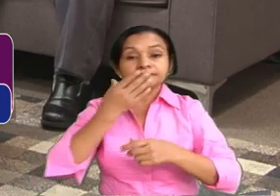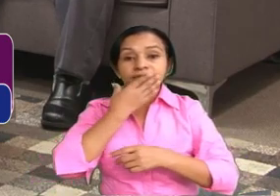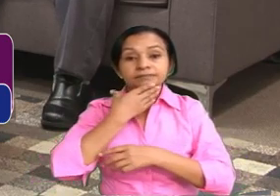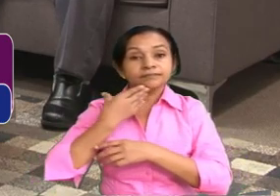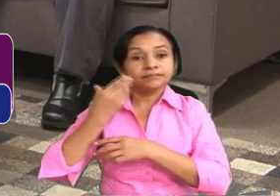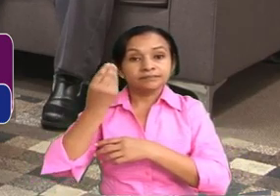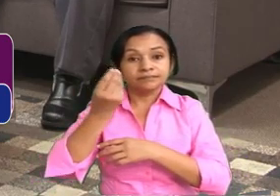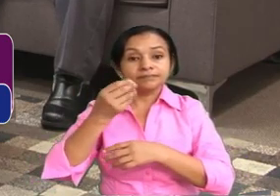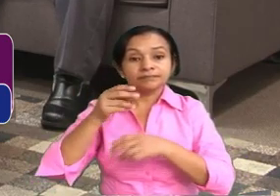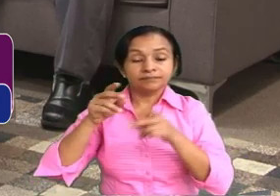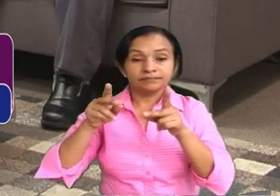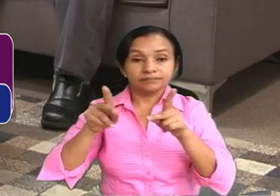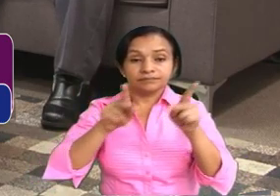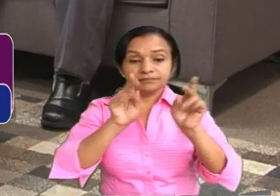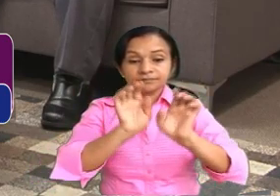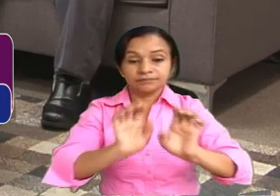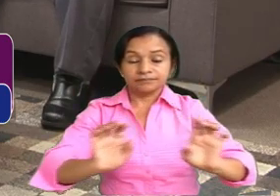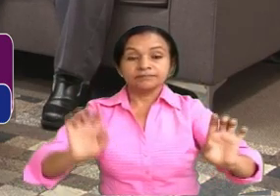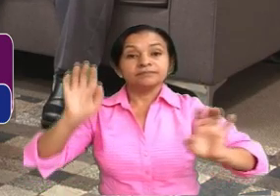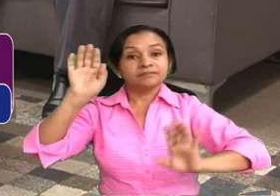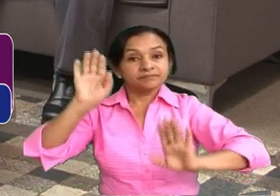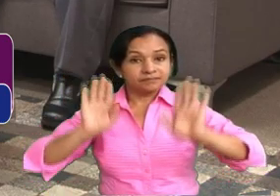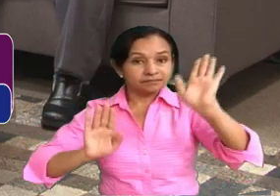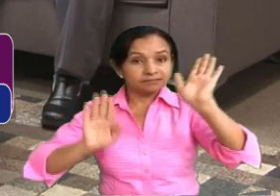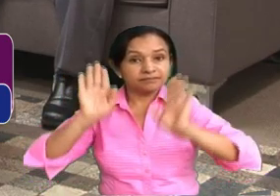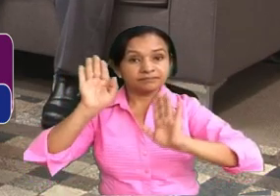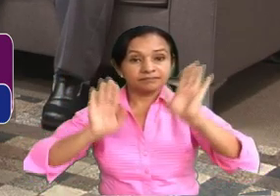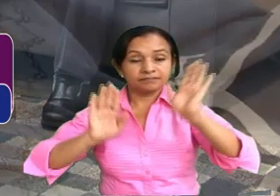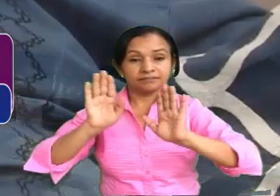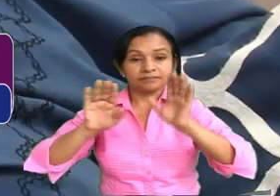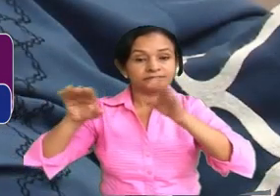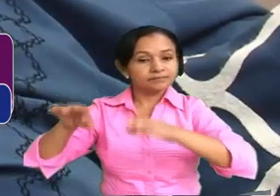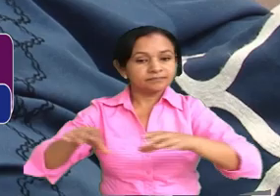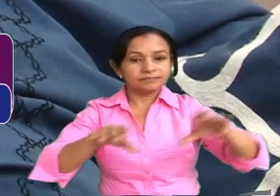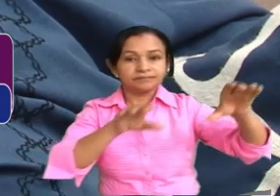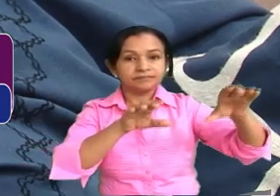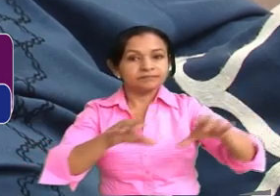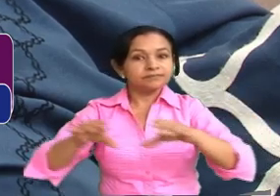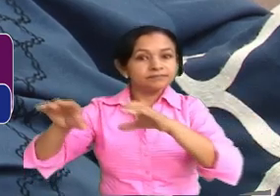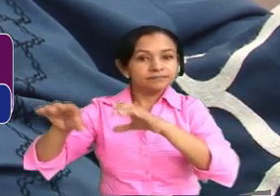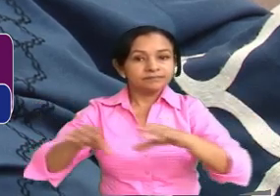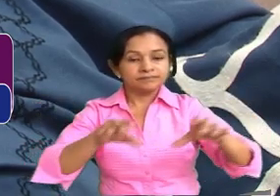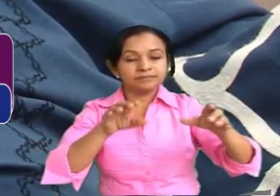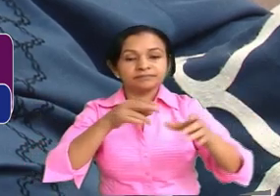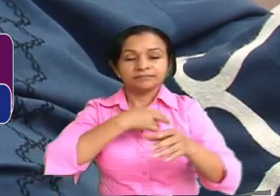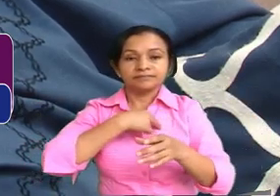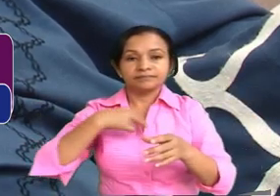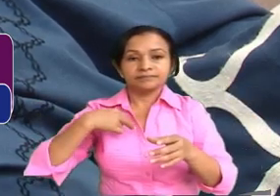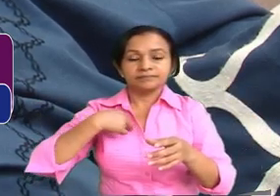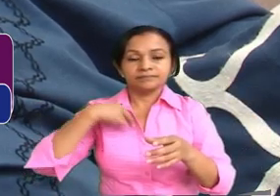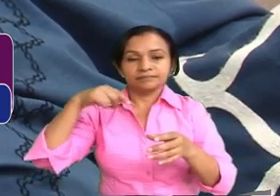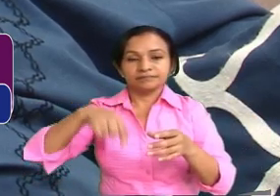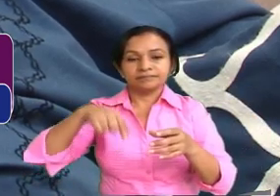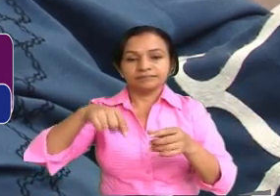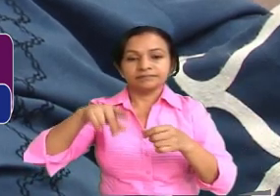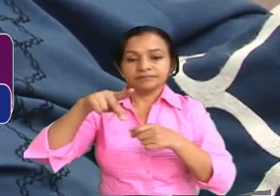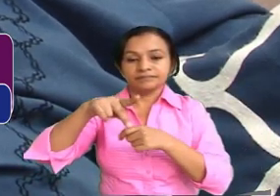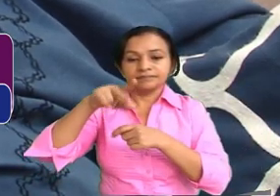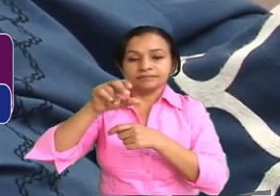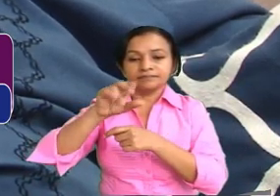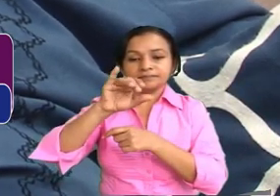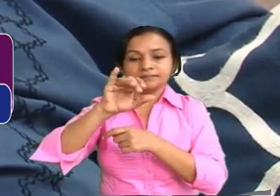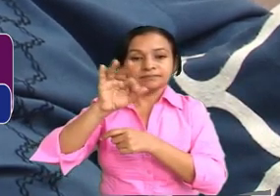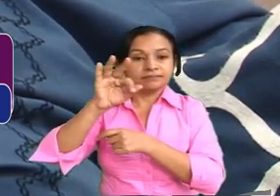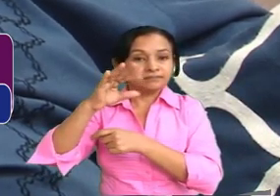jóvenes, de nuestros niños, participando en actividades que se programan aquí en el Pacífico, cosa